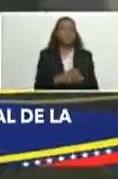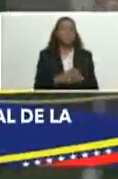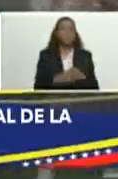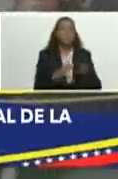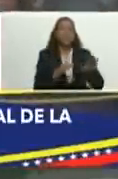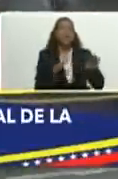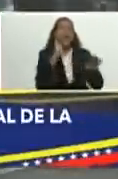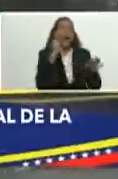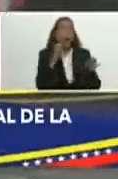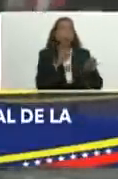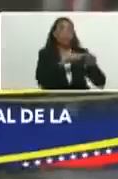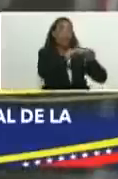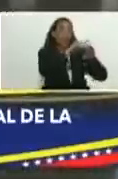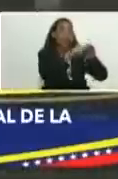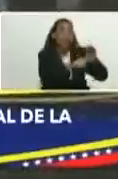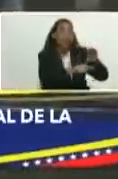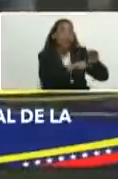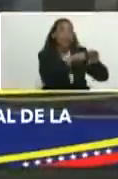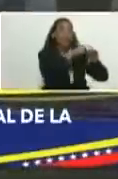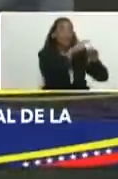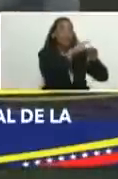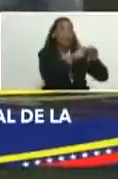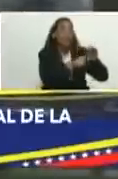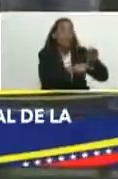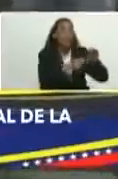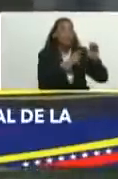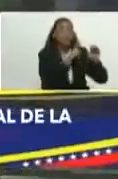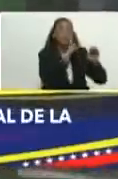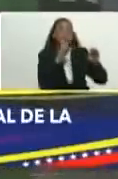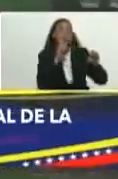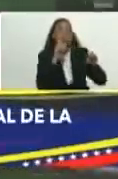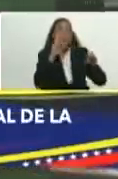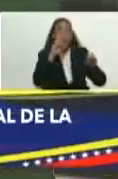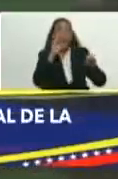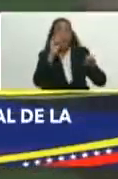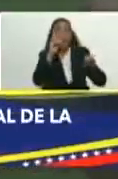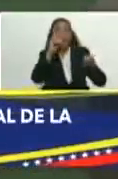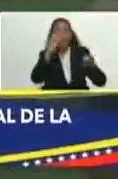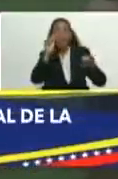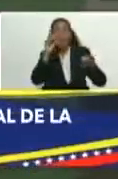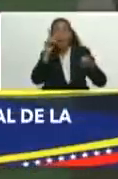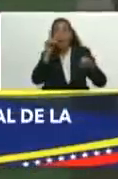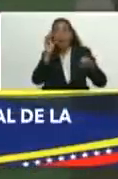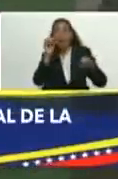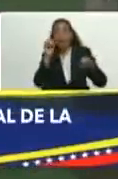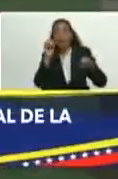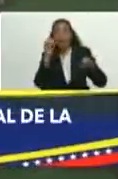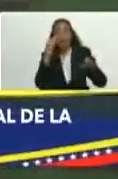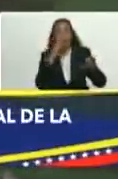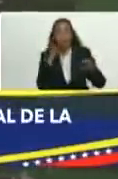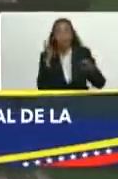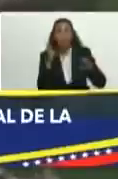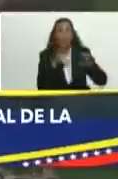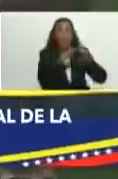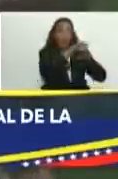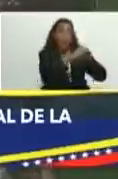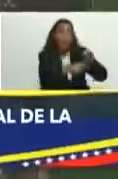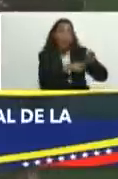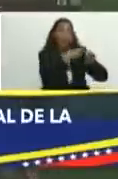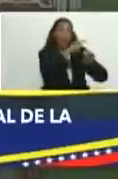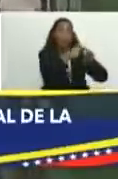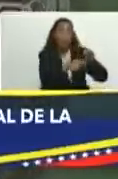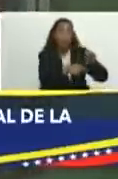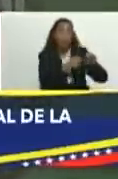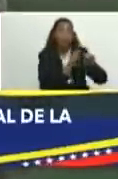carcasa, ese, ¿vale? Ese es el rodado. Pero ahorita el ya va rodado, a ver cuando... El rodado, lo llaman. El rodado que está poniendo, porque por ahí es donde rueda el caucho. Correcto. Por eso se